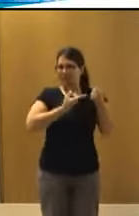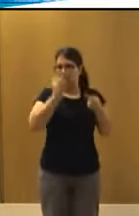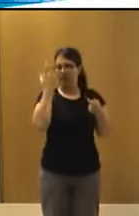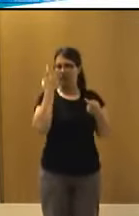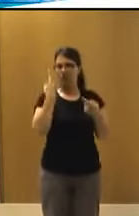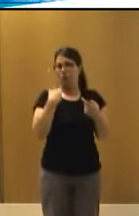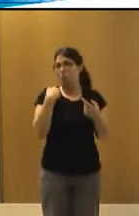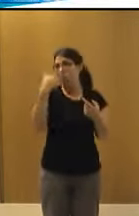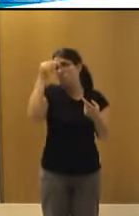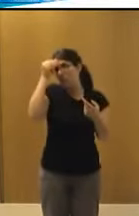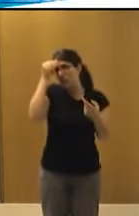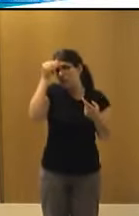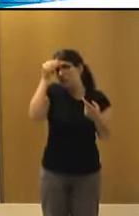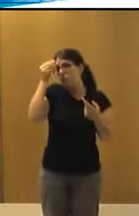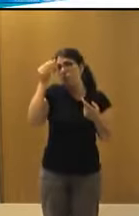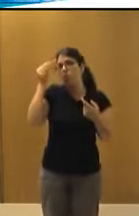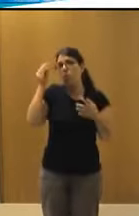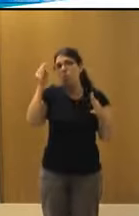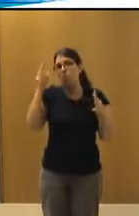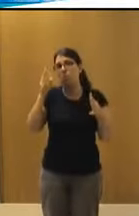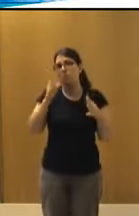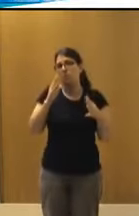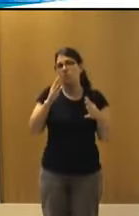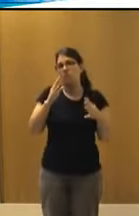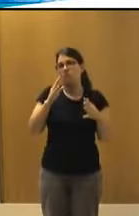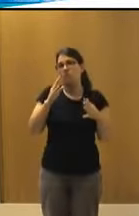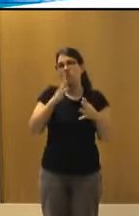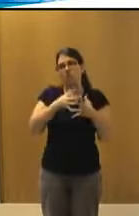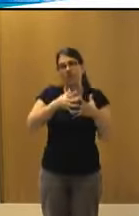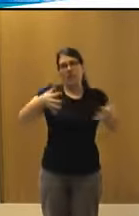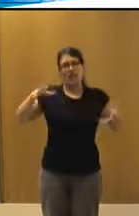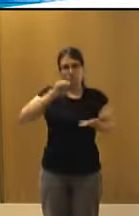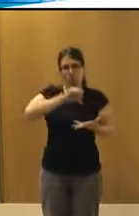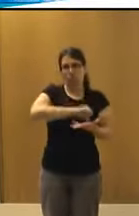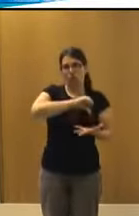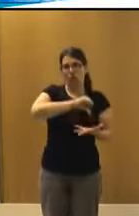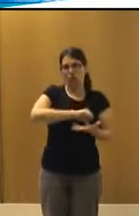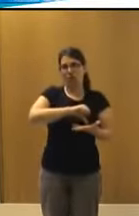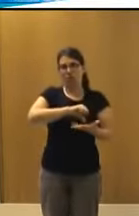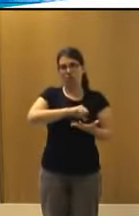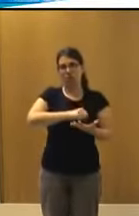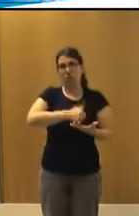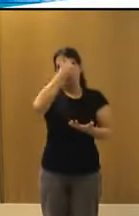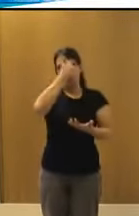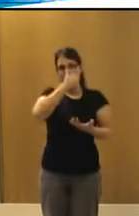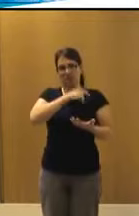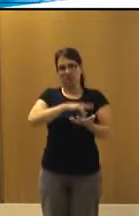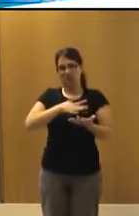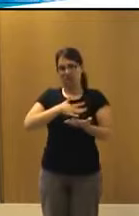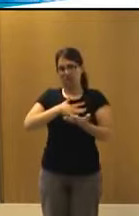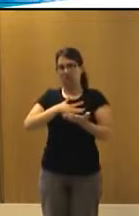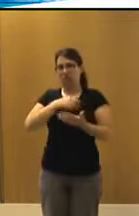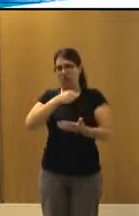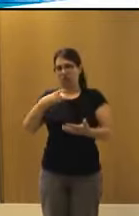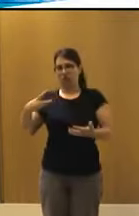que será un poquito, me aventuro a decir que desde las grandes ciudades es lo que nutre